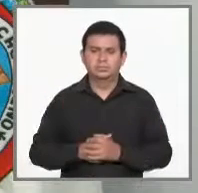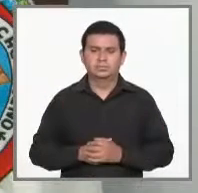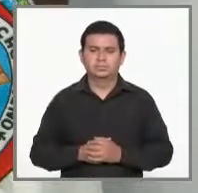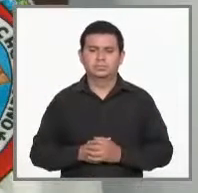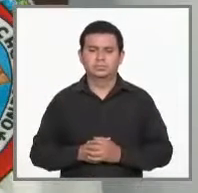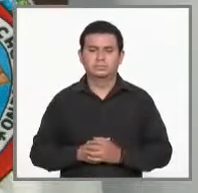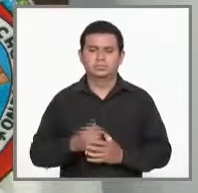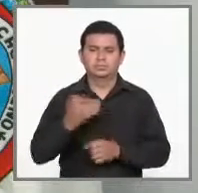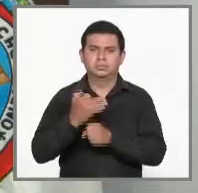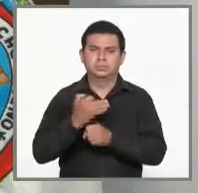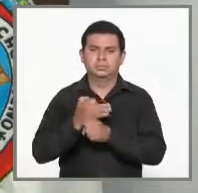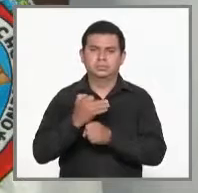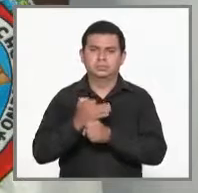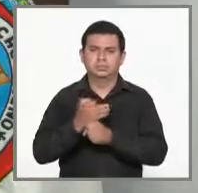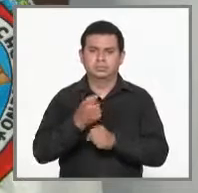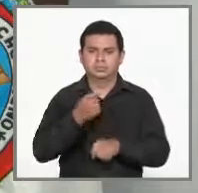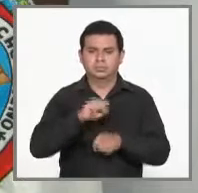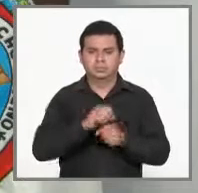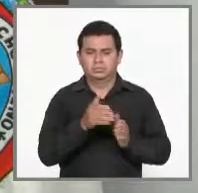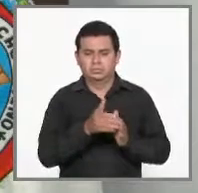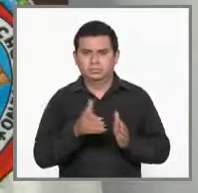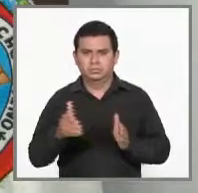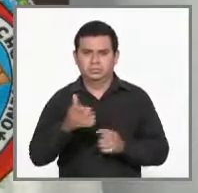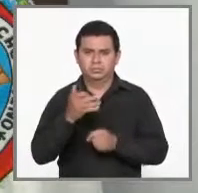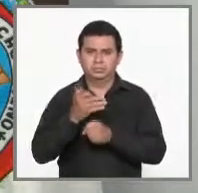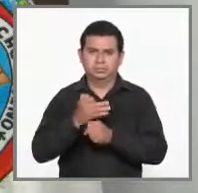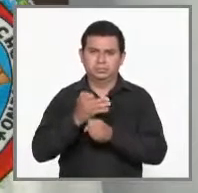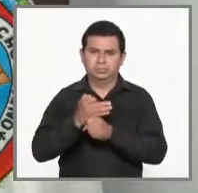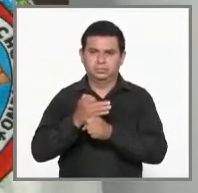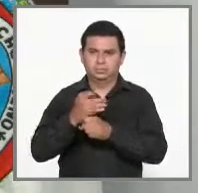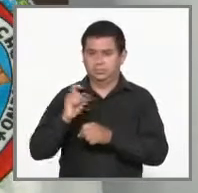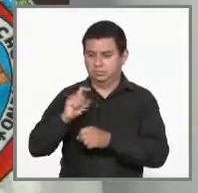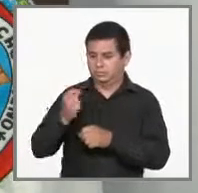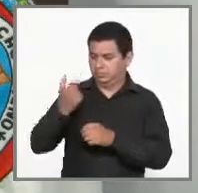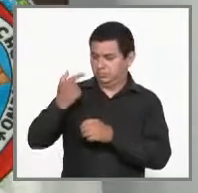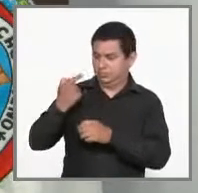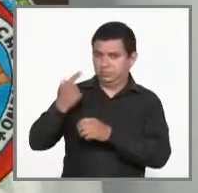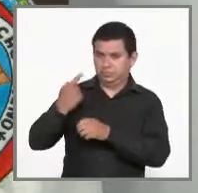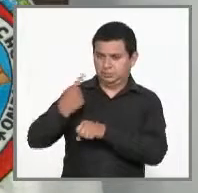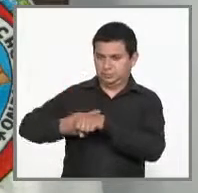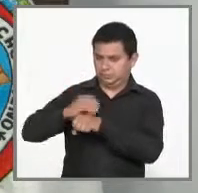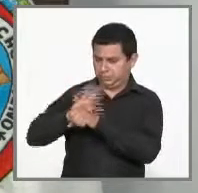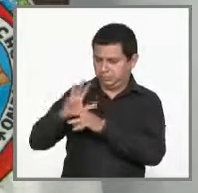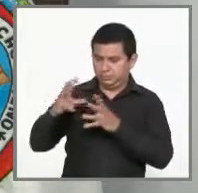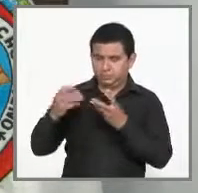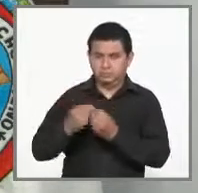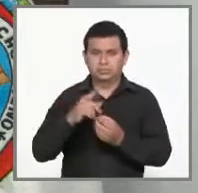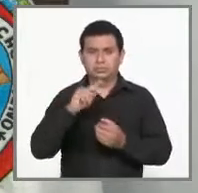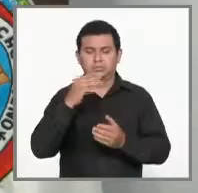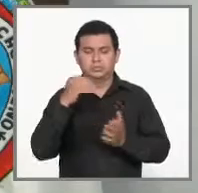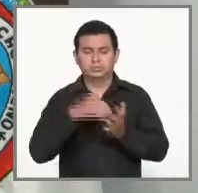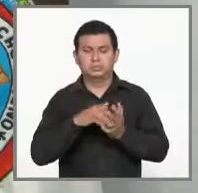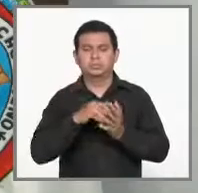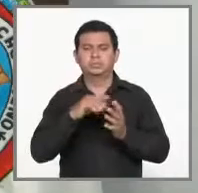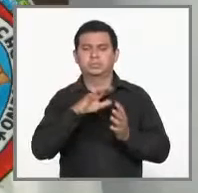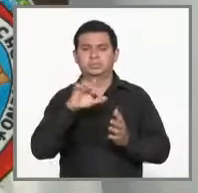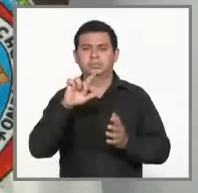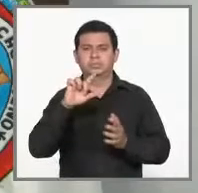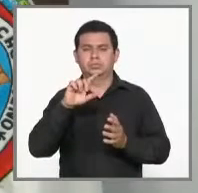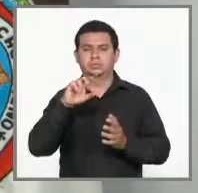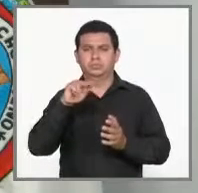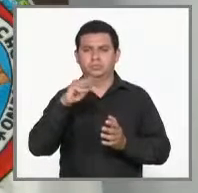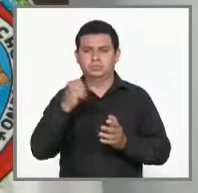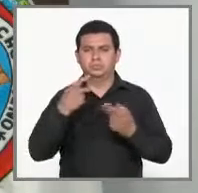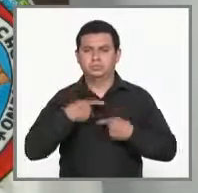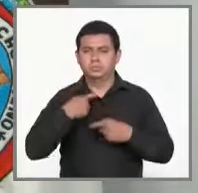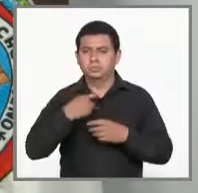para el panorama de esta semana a la fecha de inicio de la pandemia hemos reportado 79 mil 589 casos de los